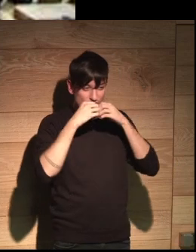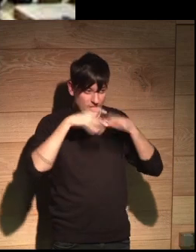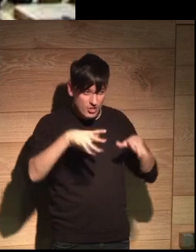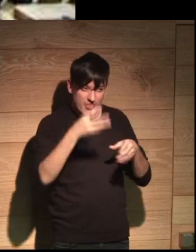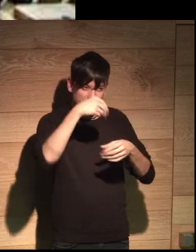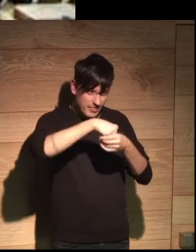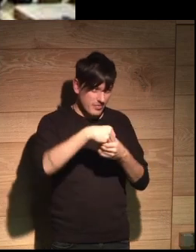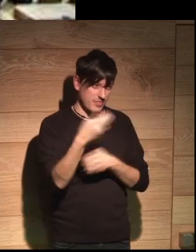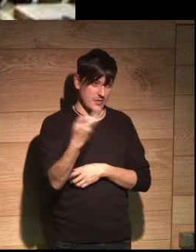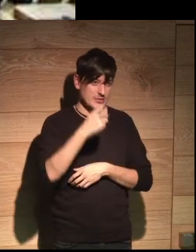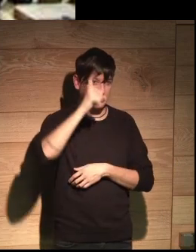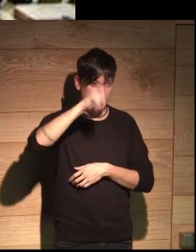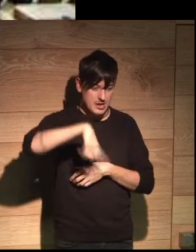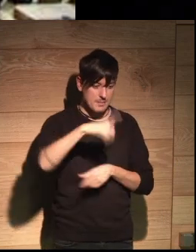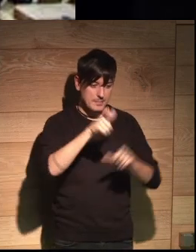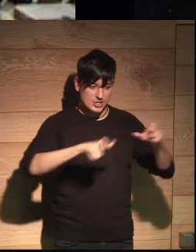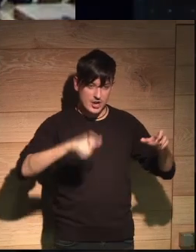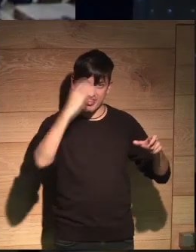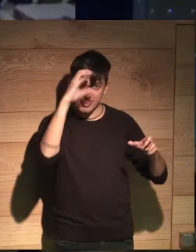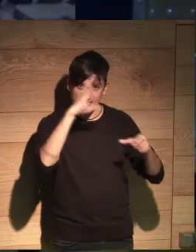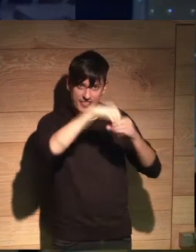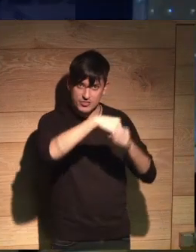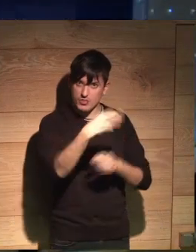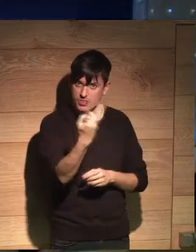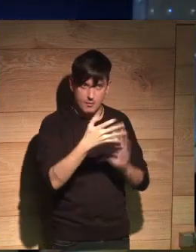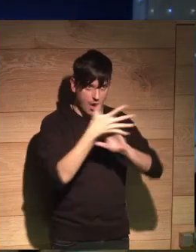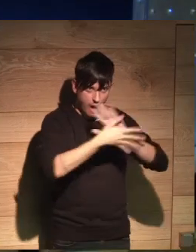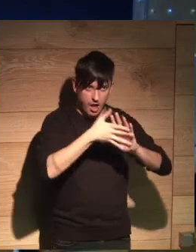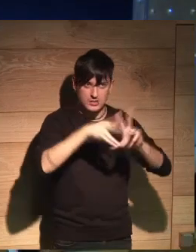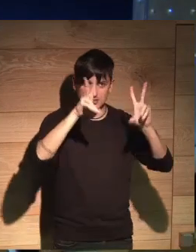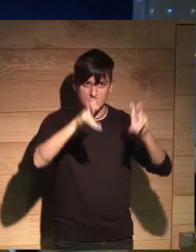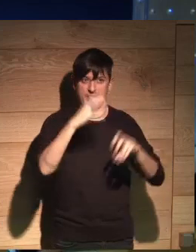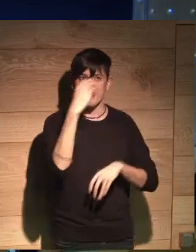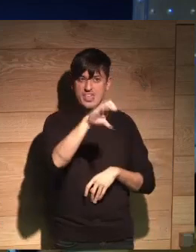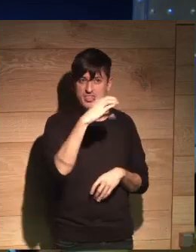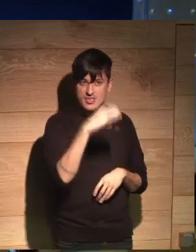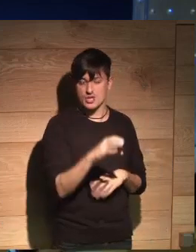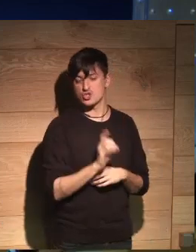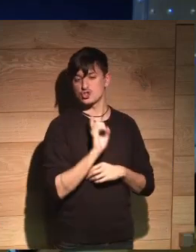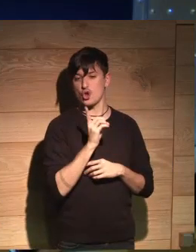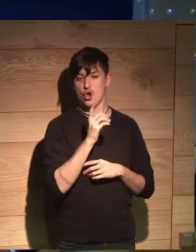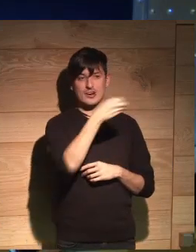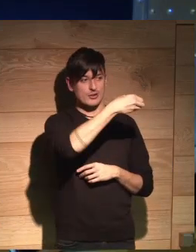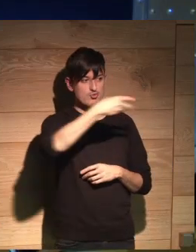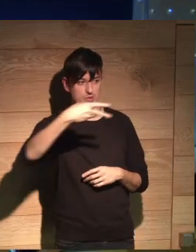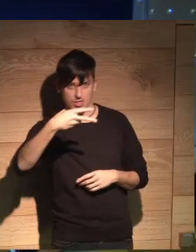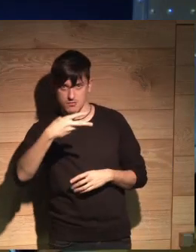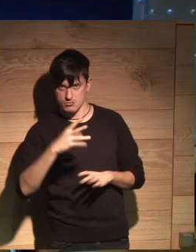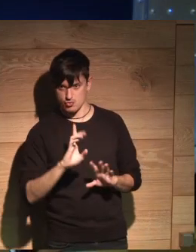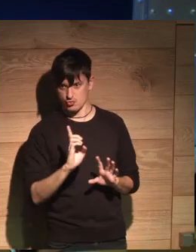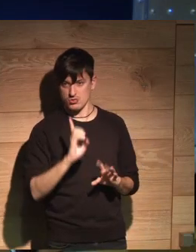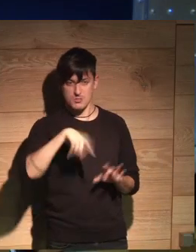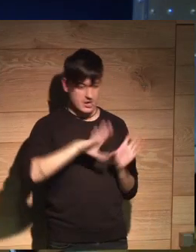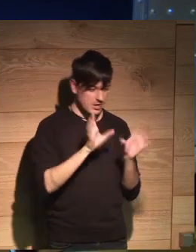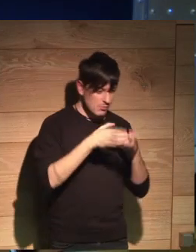estar presentes también los científicos. Y creo que se debe de hablar de ciencia. Y no solamente de resultados, sino cómo un equipo